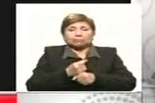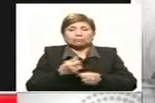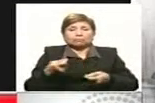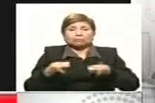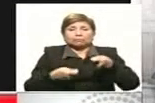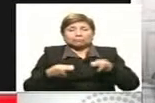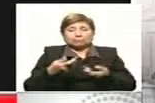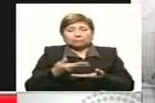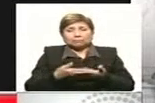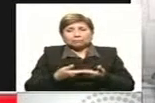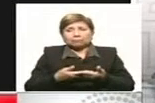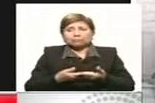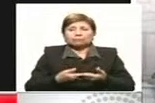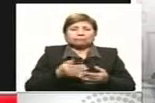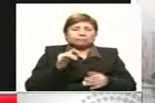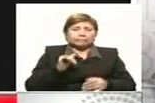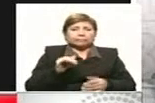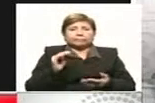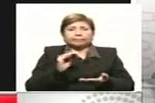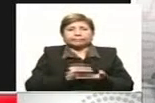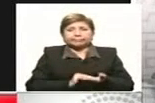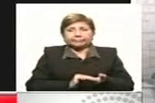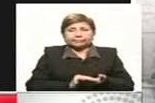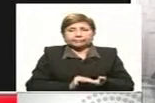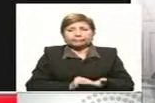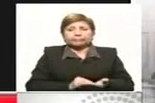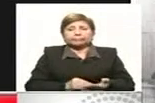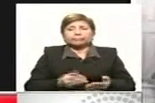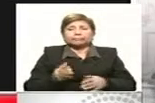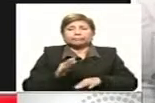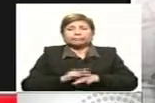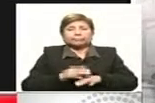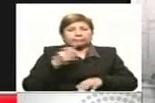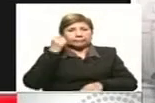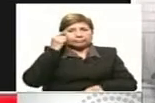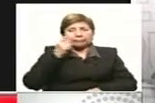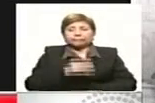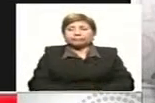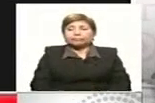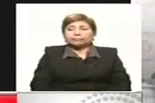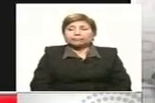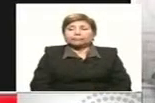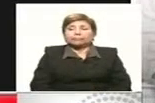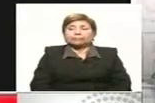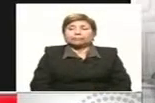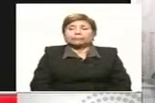cantidad de consultorías y demás son muy pocas en ese sentido.